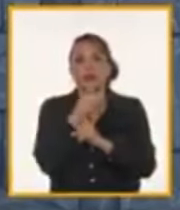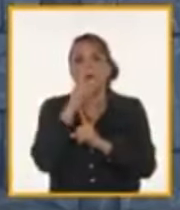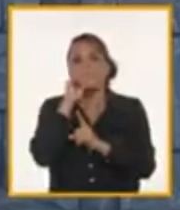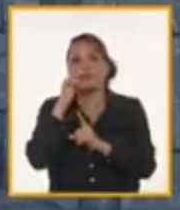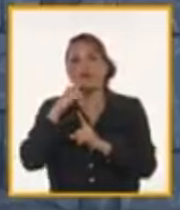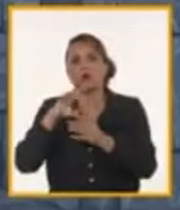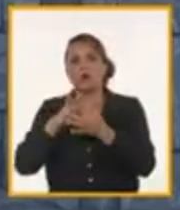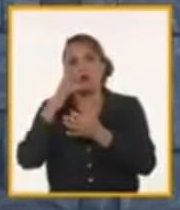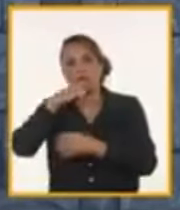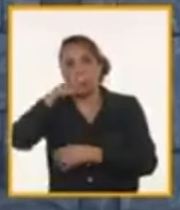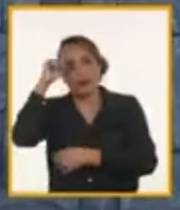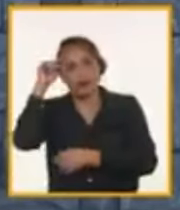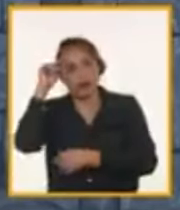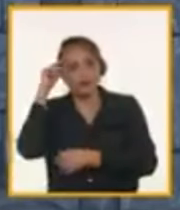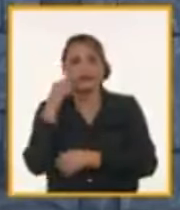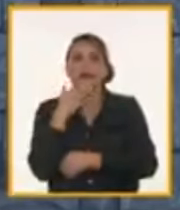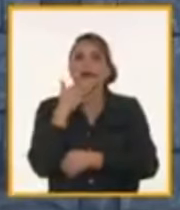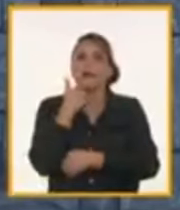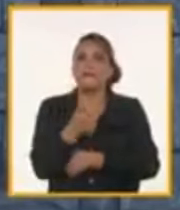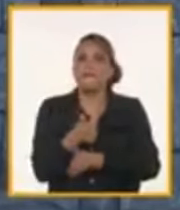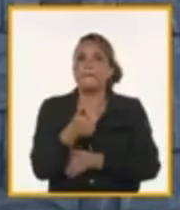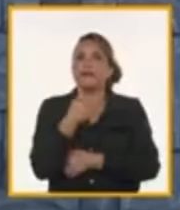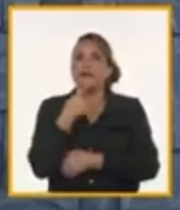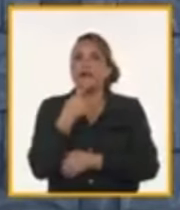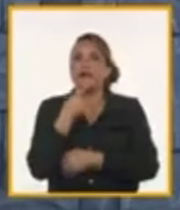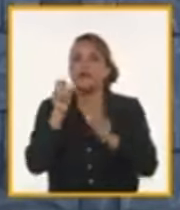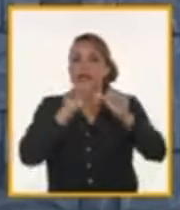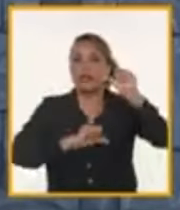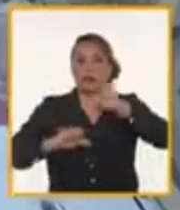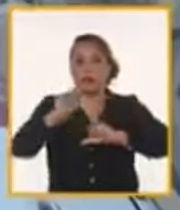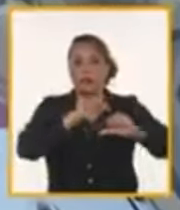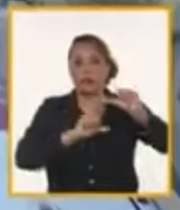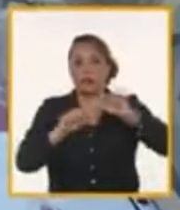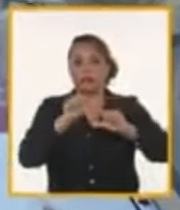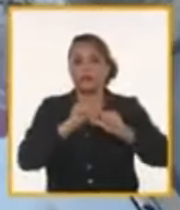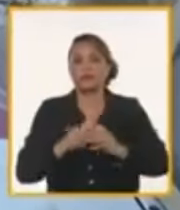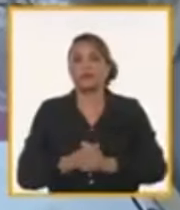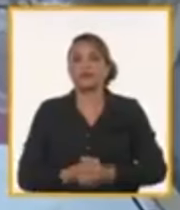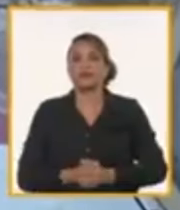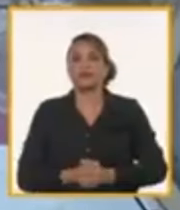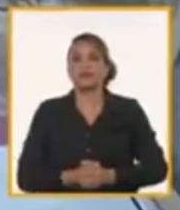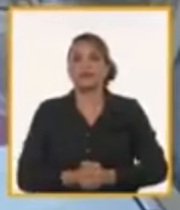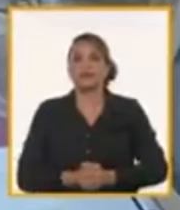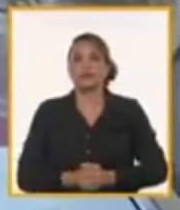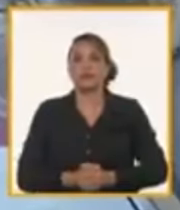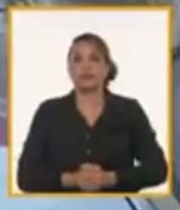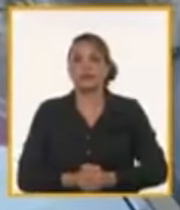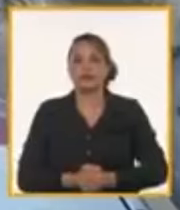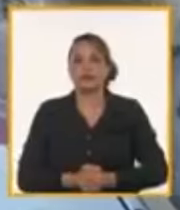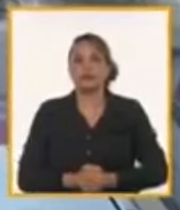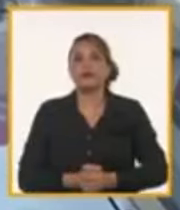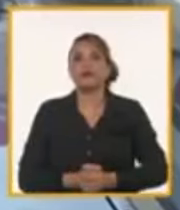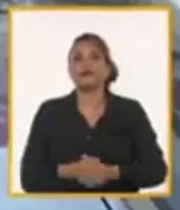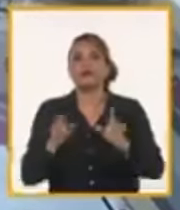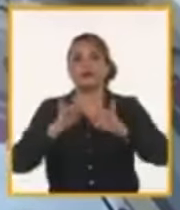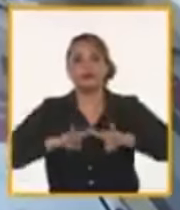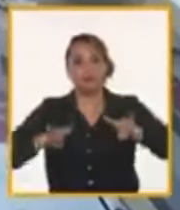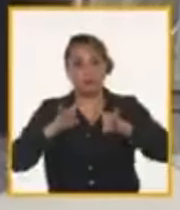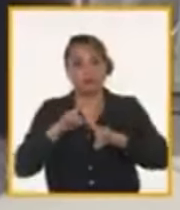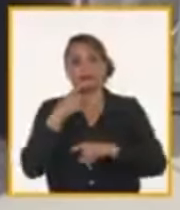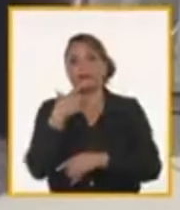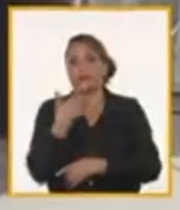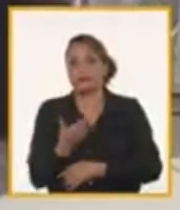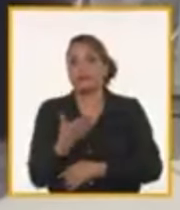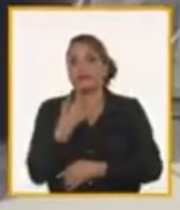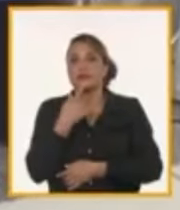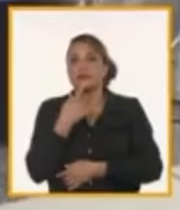eh mejoramiento de capacidades en laboratorios que nos permiten realmente hoy poder evaluar tecnología que nuestra universidad sea la que